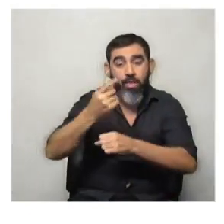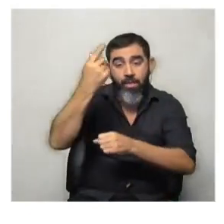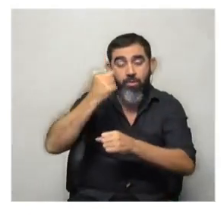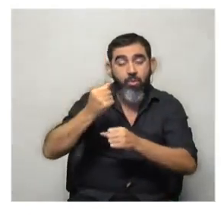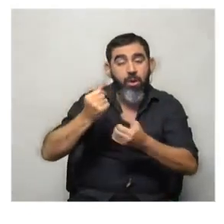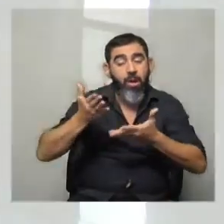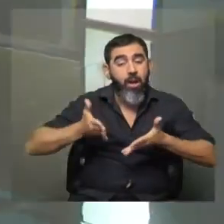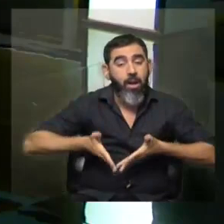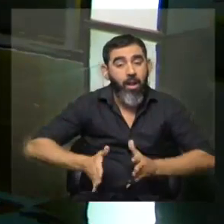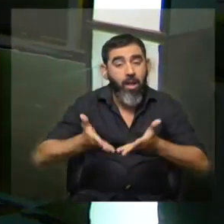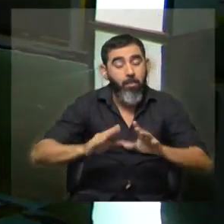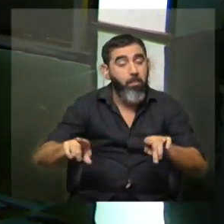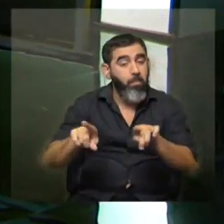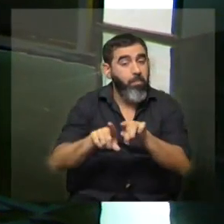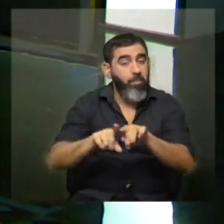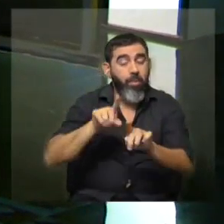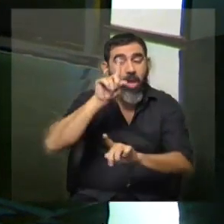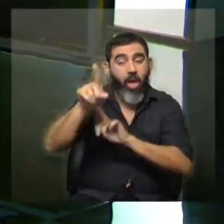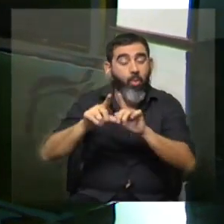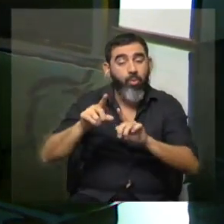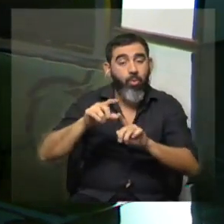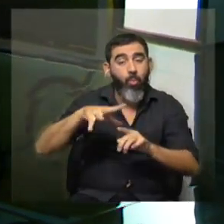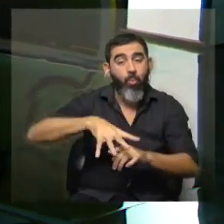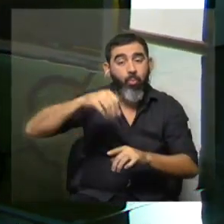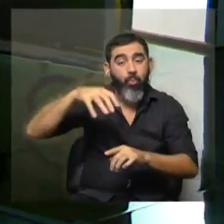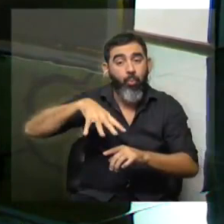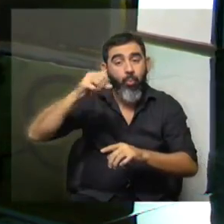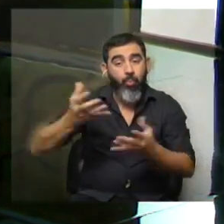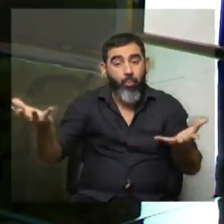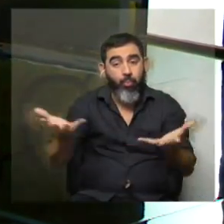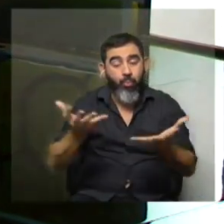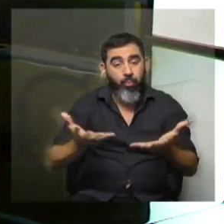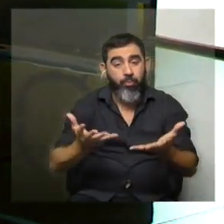igual que algunas sepias y algunos pulpos actuales que